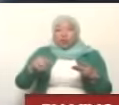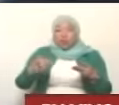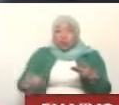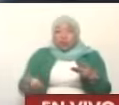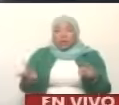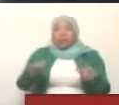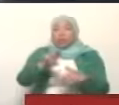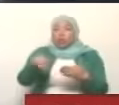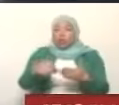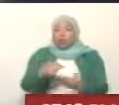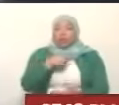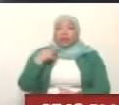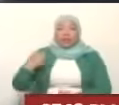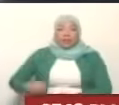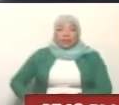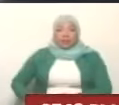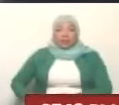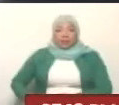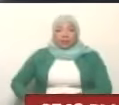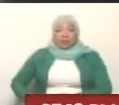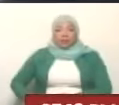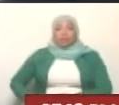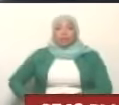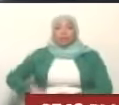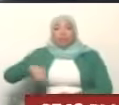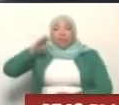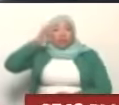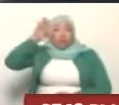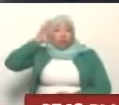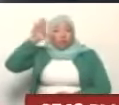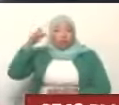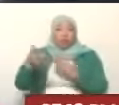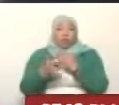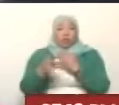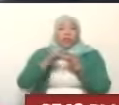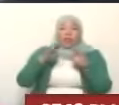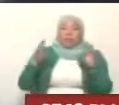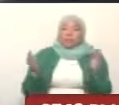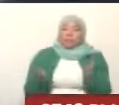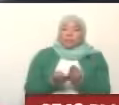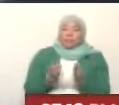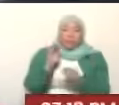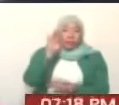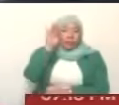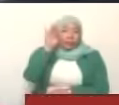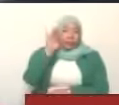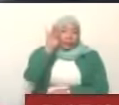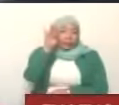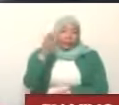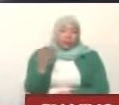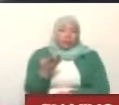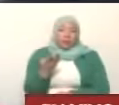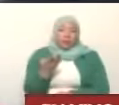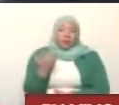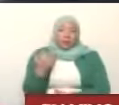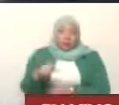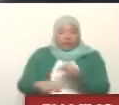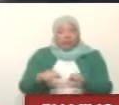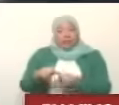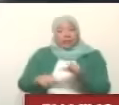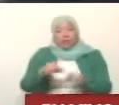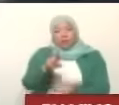general es la gran potencia mundial de lejos que va a haber en este siglo